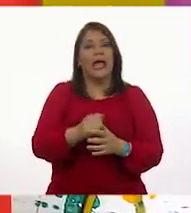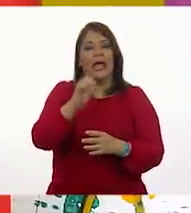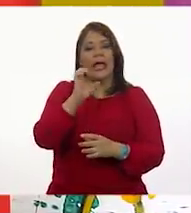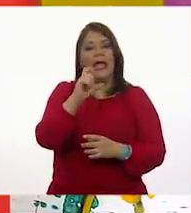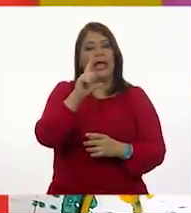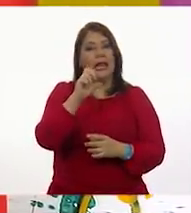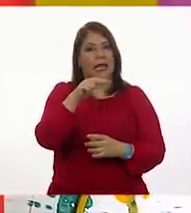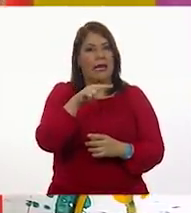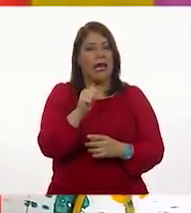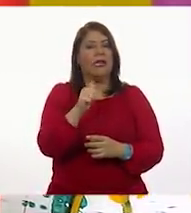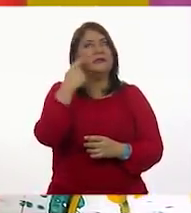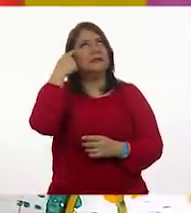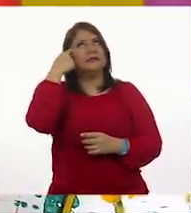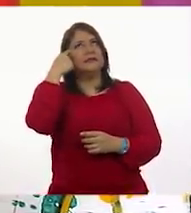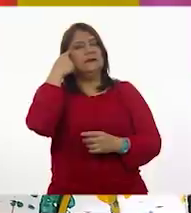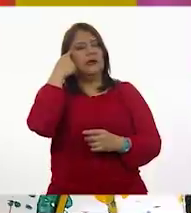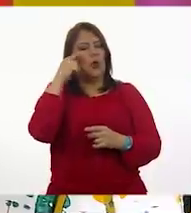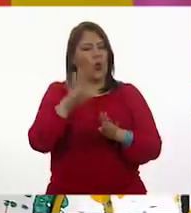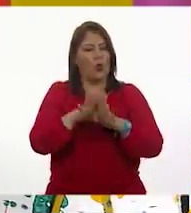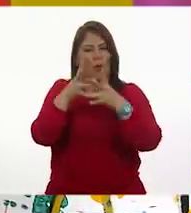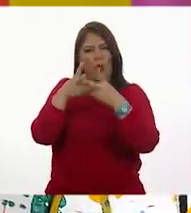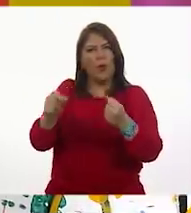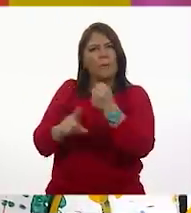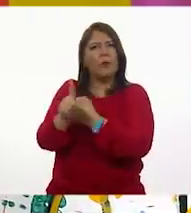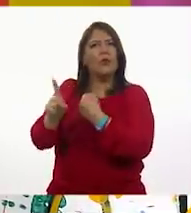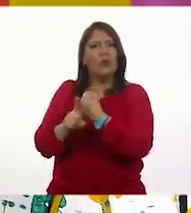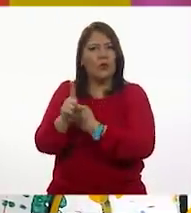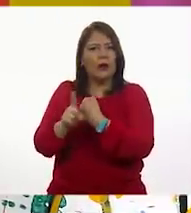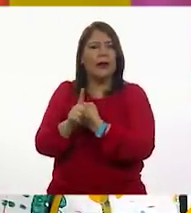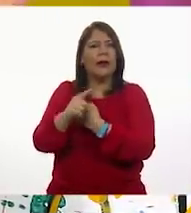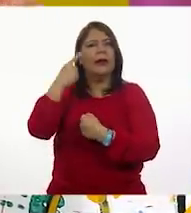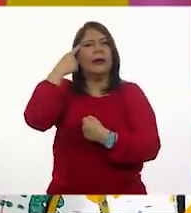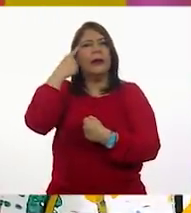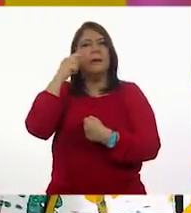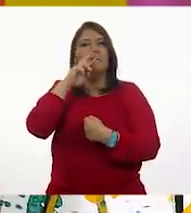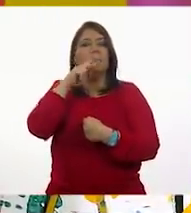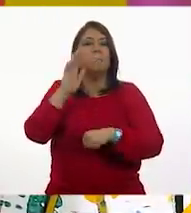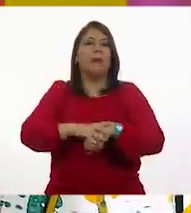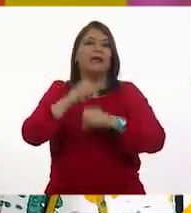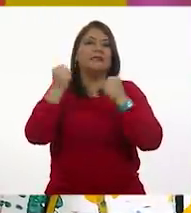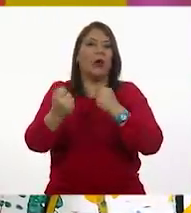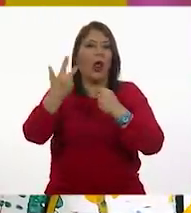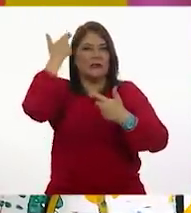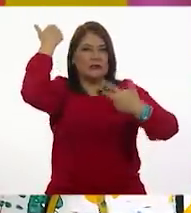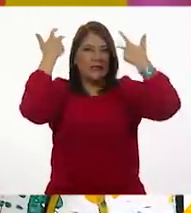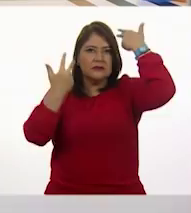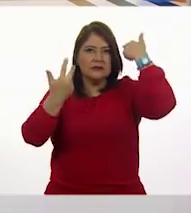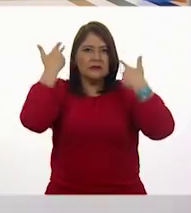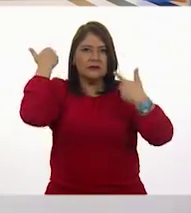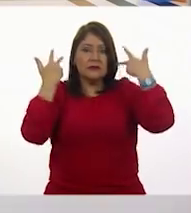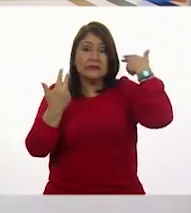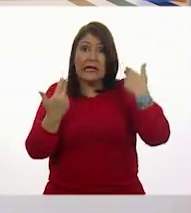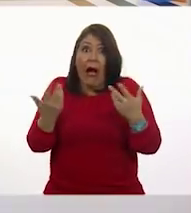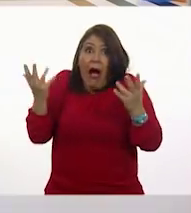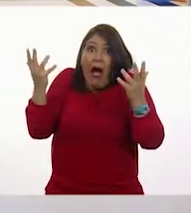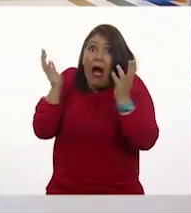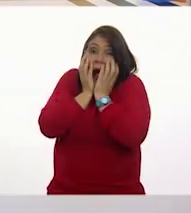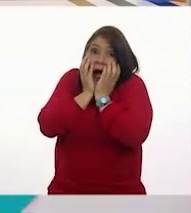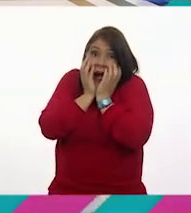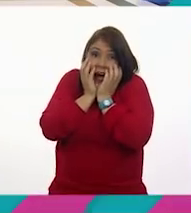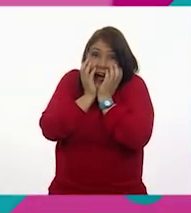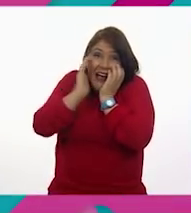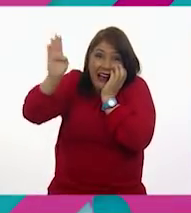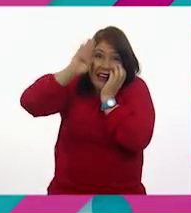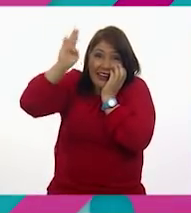le ocurrió que para resolver el problema podían cortarse el pelo. ¡Oh, qué barbaridad!